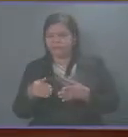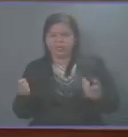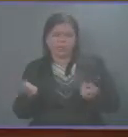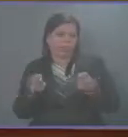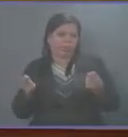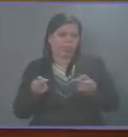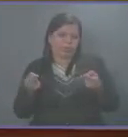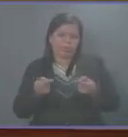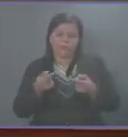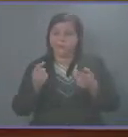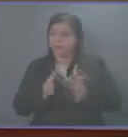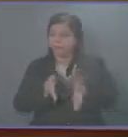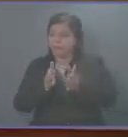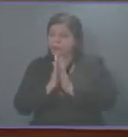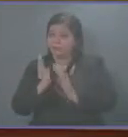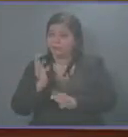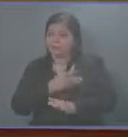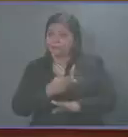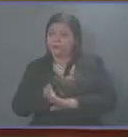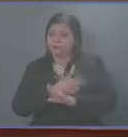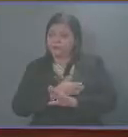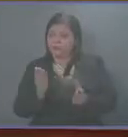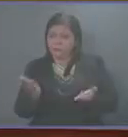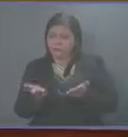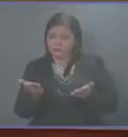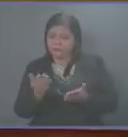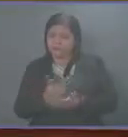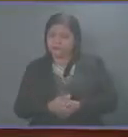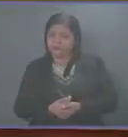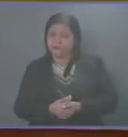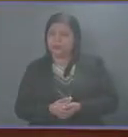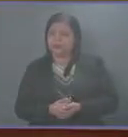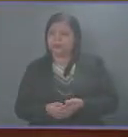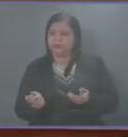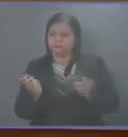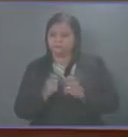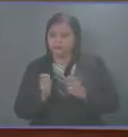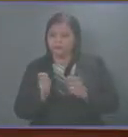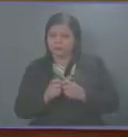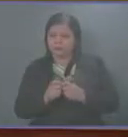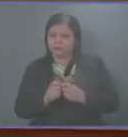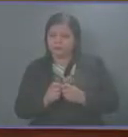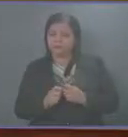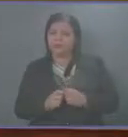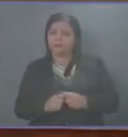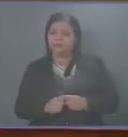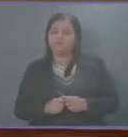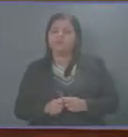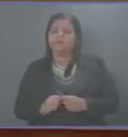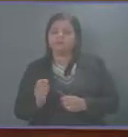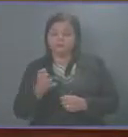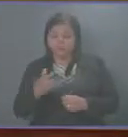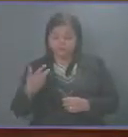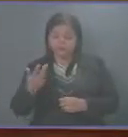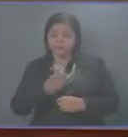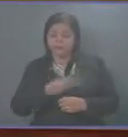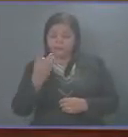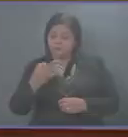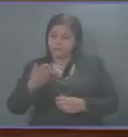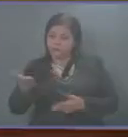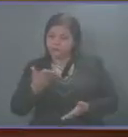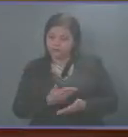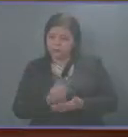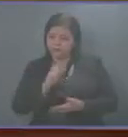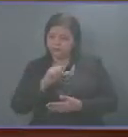sobre una petición que hemos hecho muy puntual, en el sentido de que estamos proporcionen los nombres, no